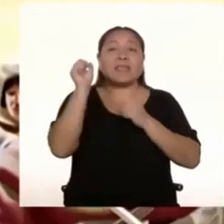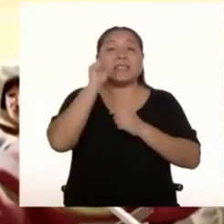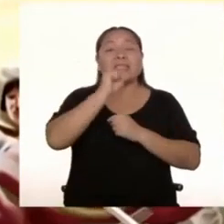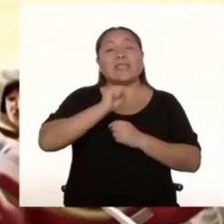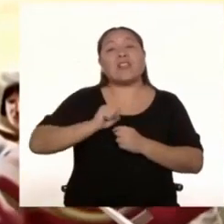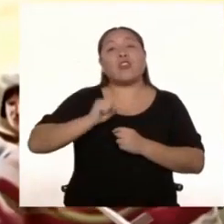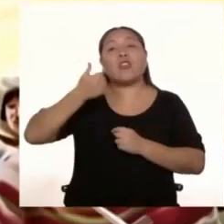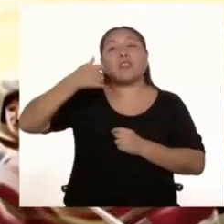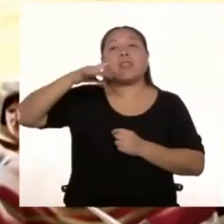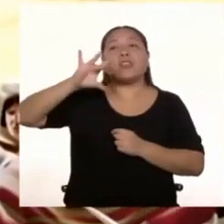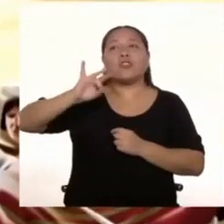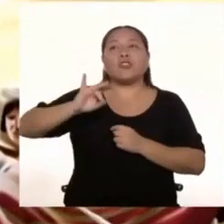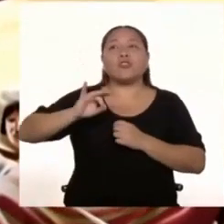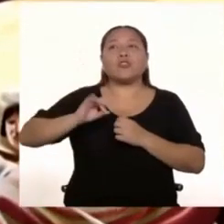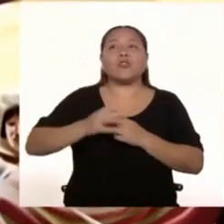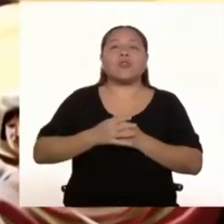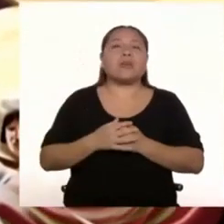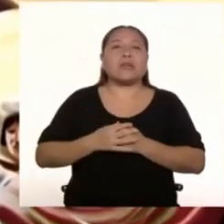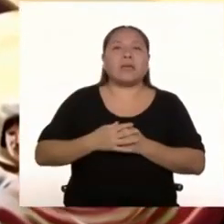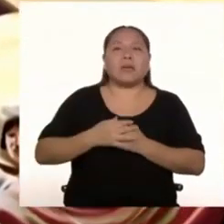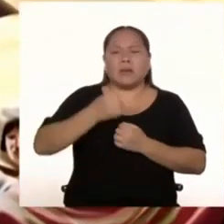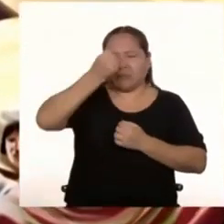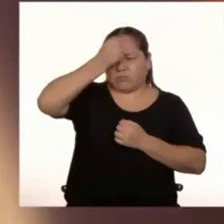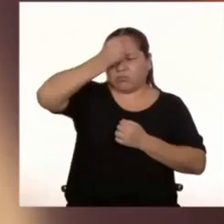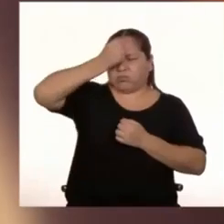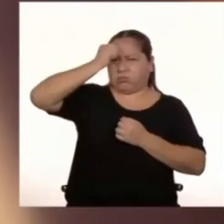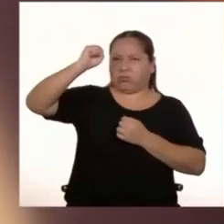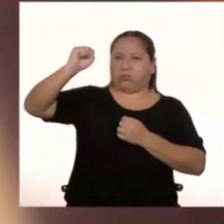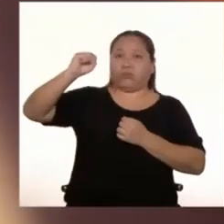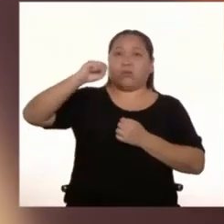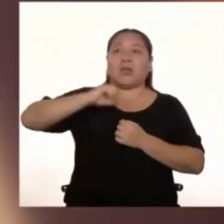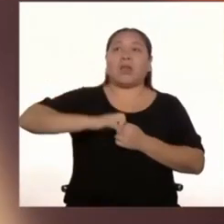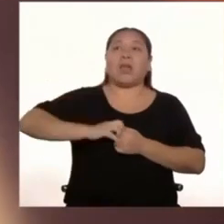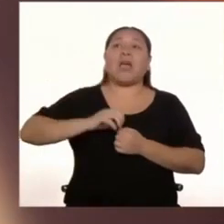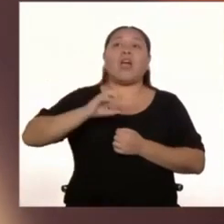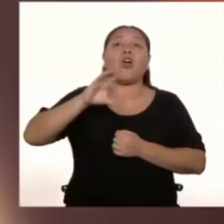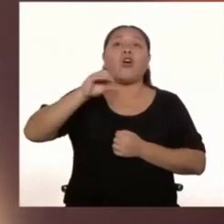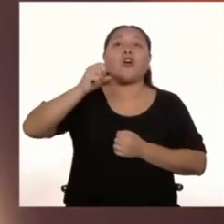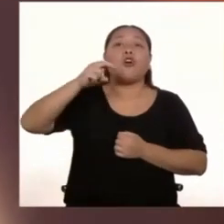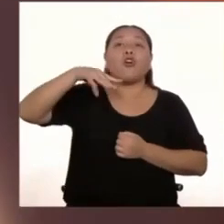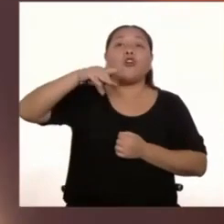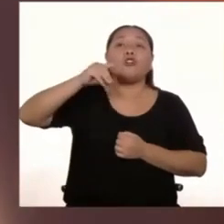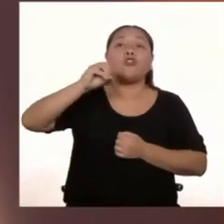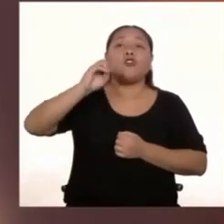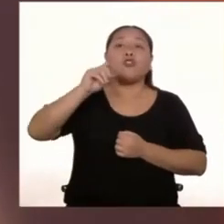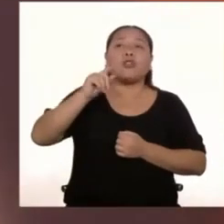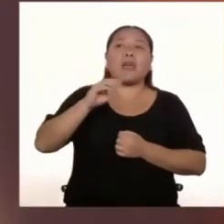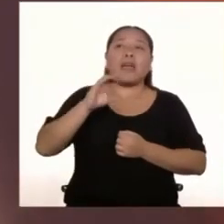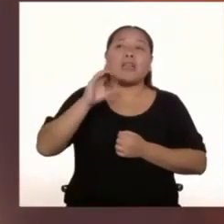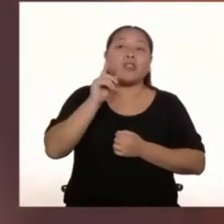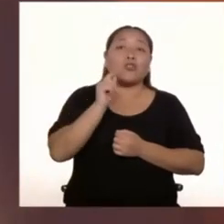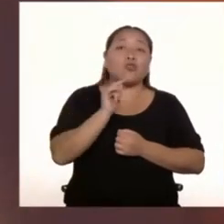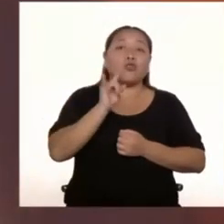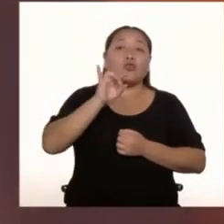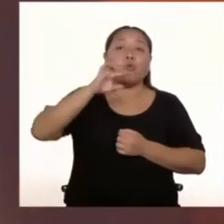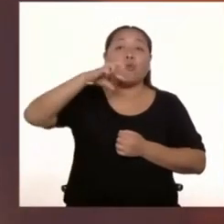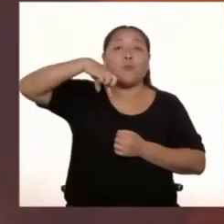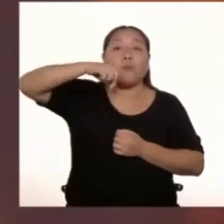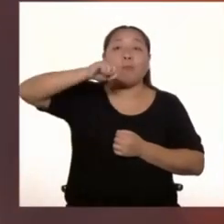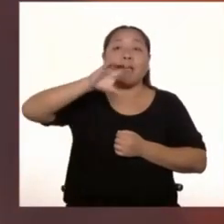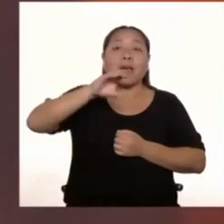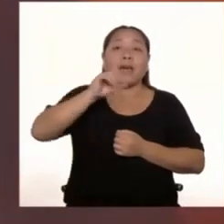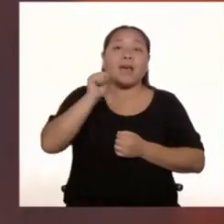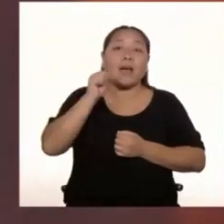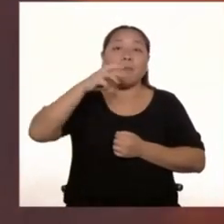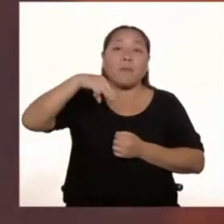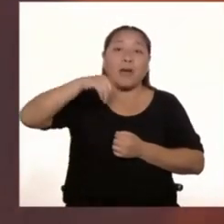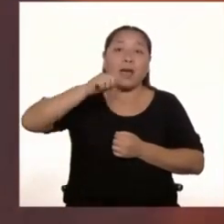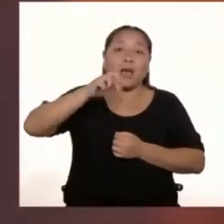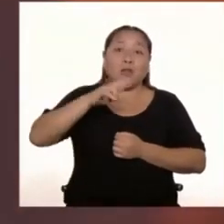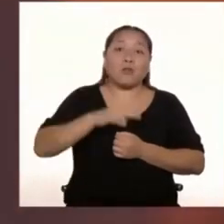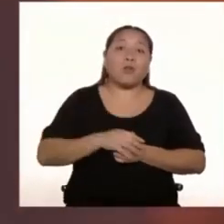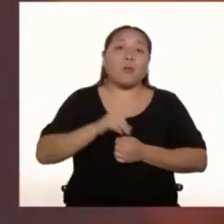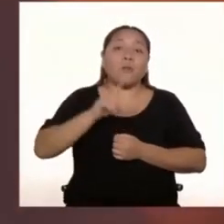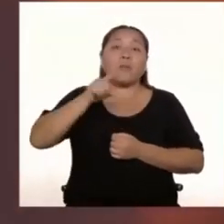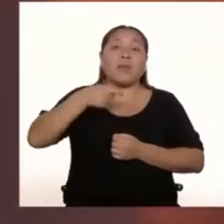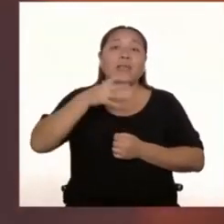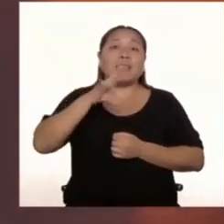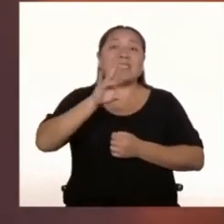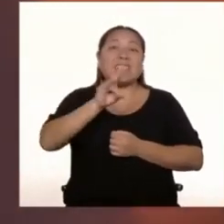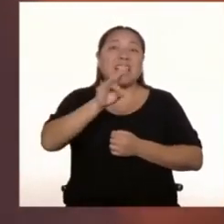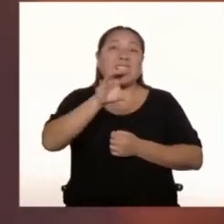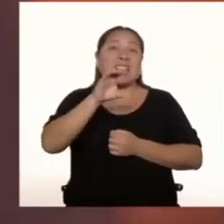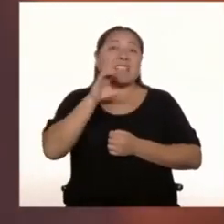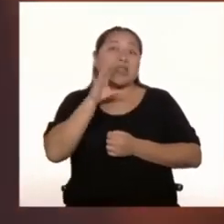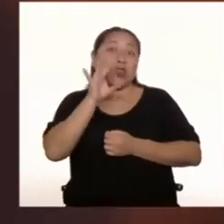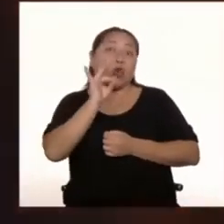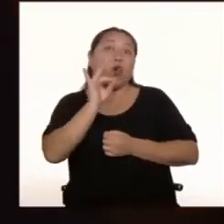Cusco de José Gabriel Condorcanqui, Túpac Amaru II, en 1780. Otros,